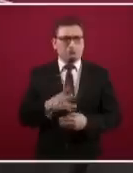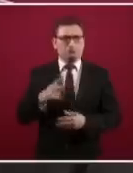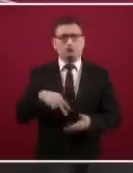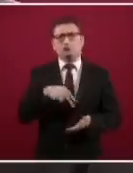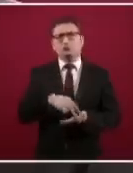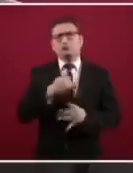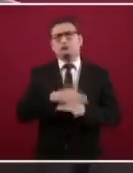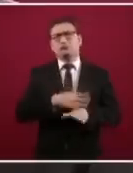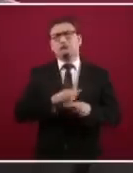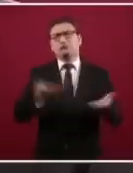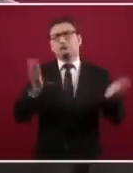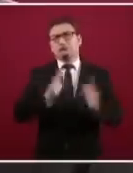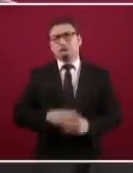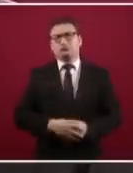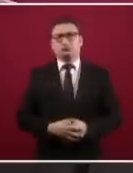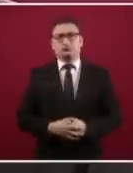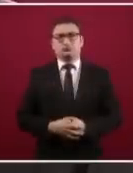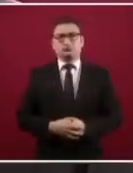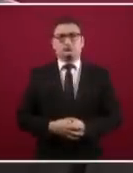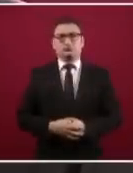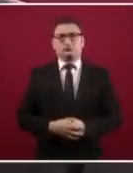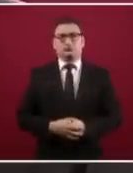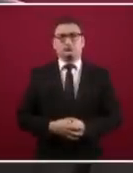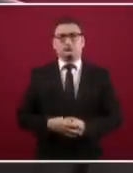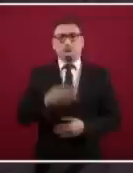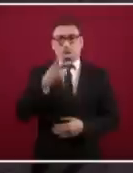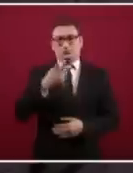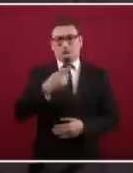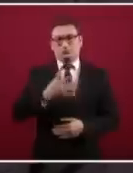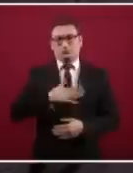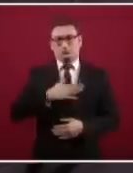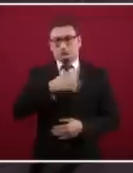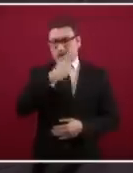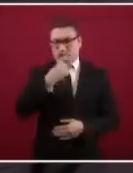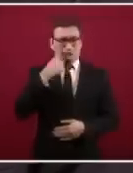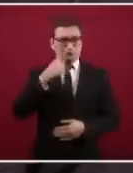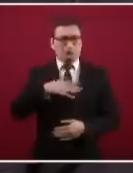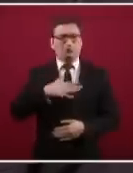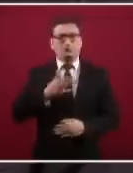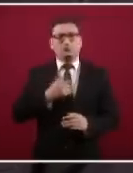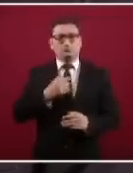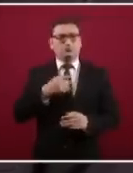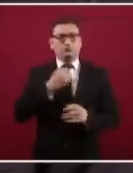dé toda esta información. Eso es mi punto de vista, que se informe,